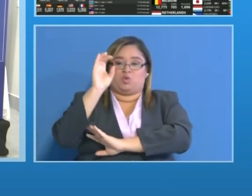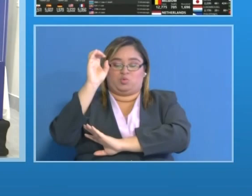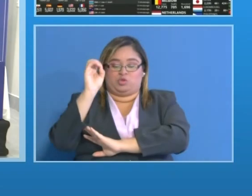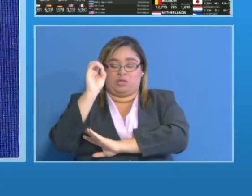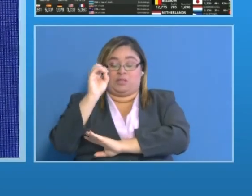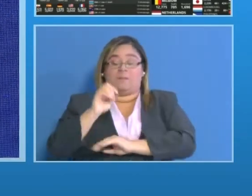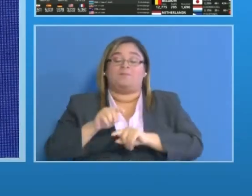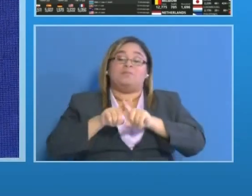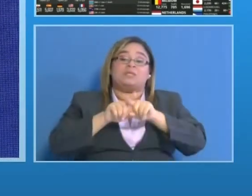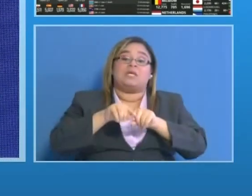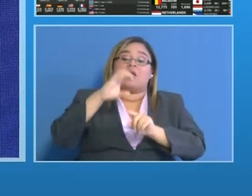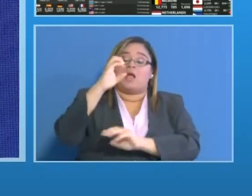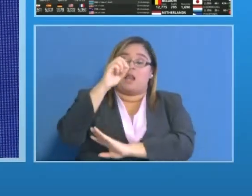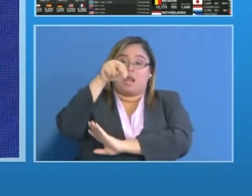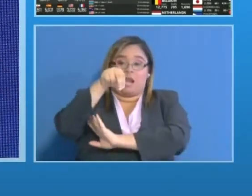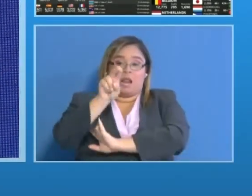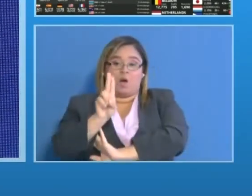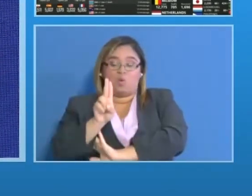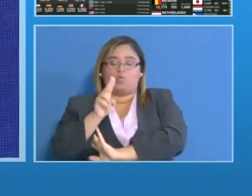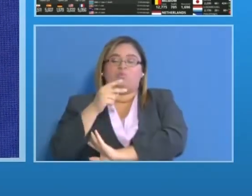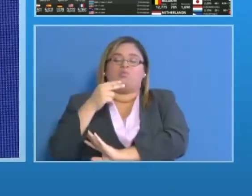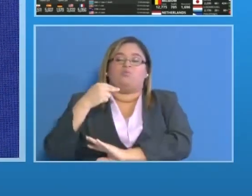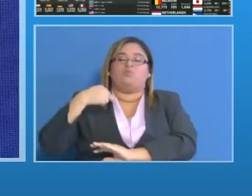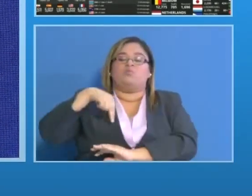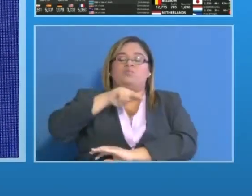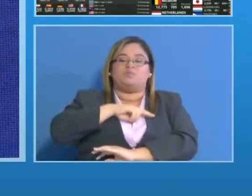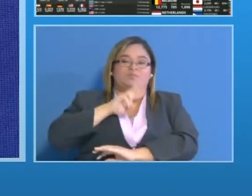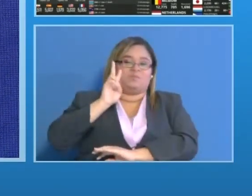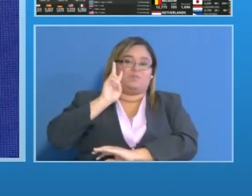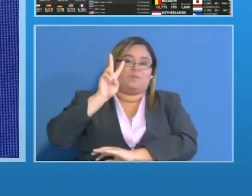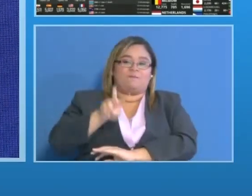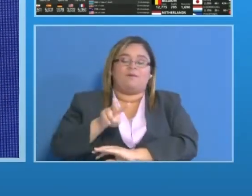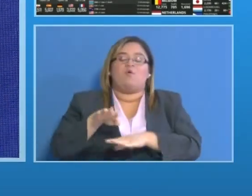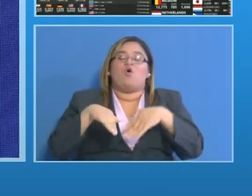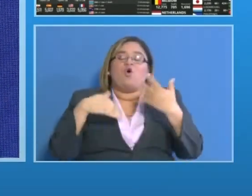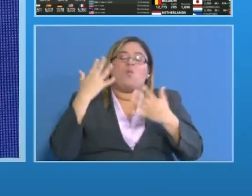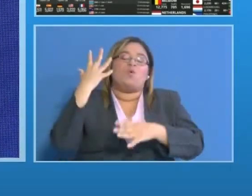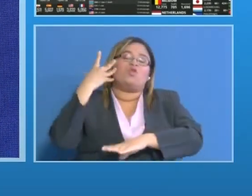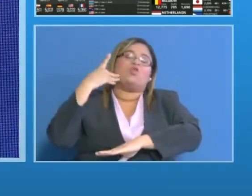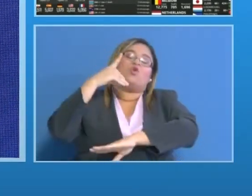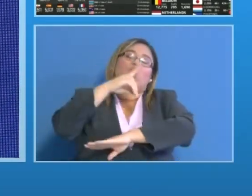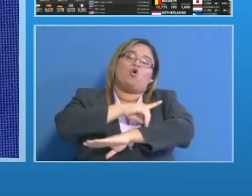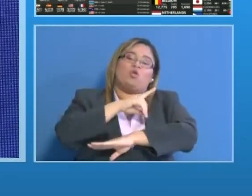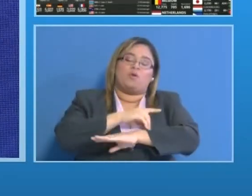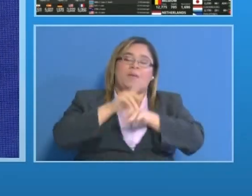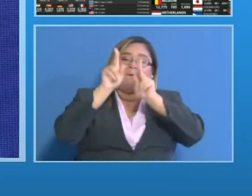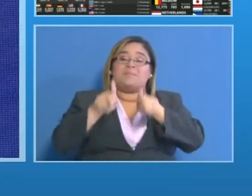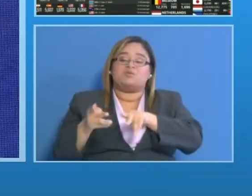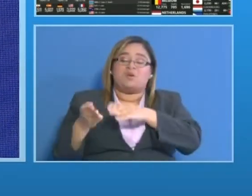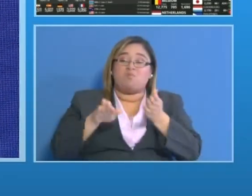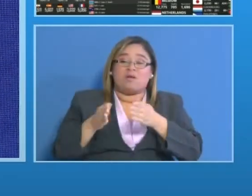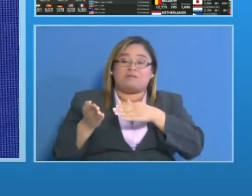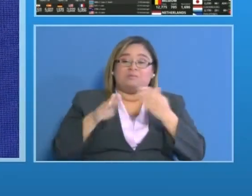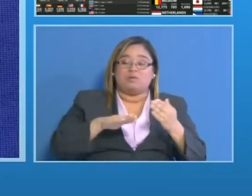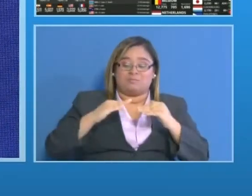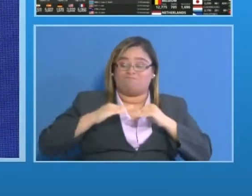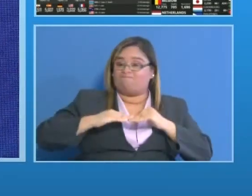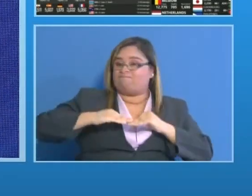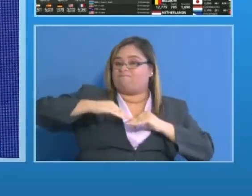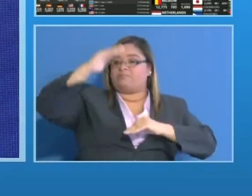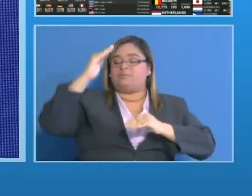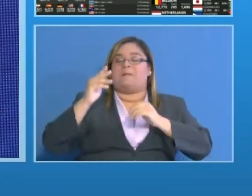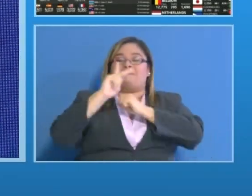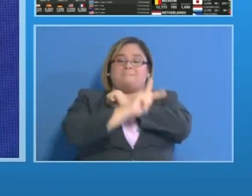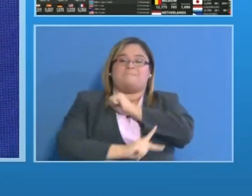Organización Mundial de la Salud, vemos cada día cómo el número de muertos supera la capacidad de varios